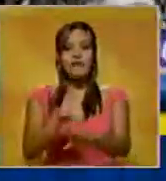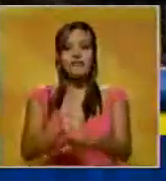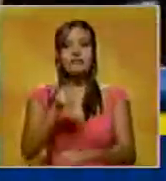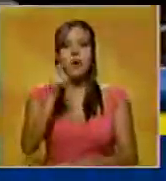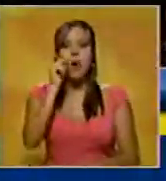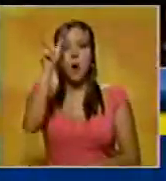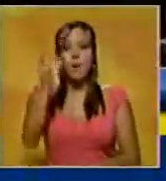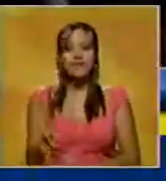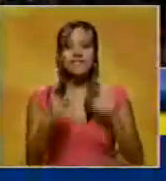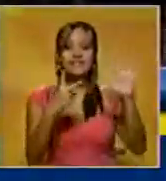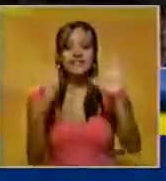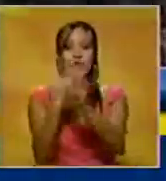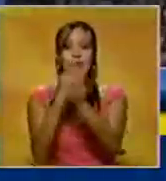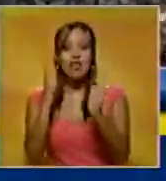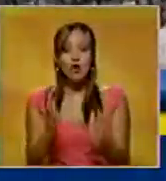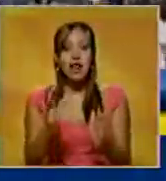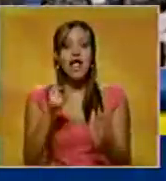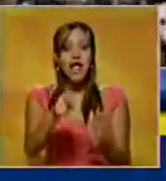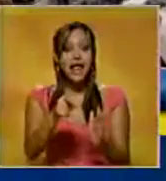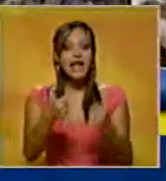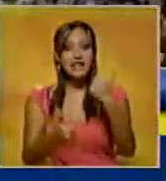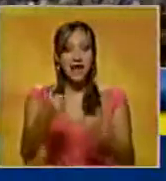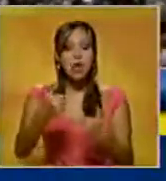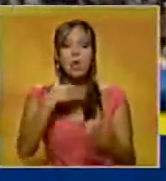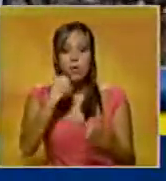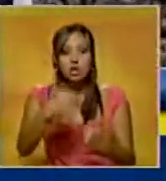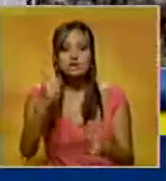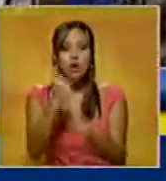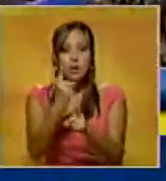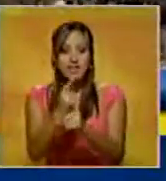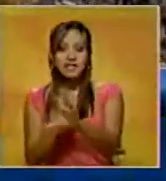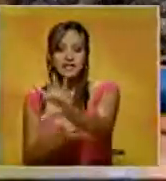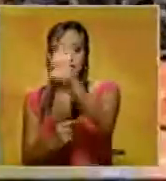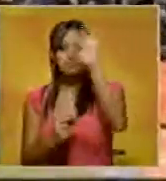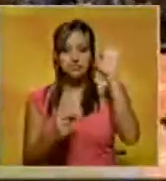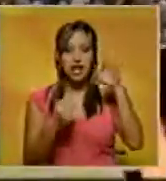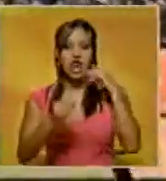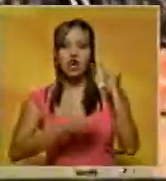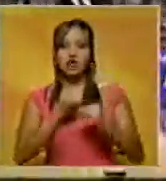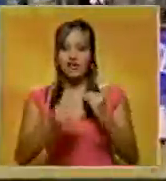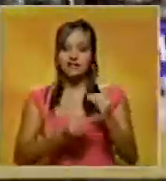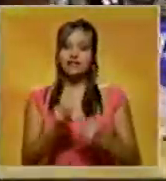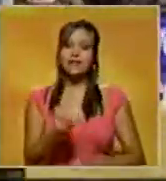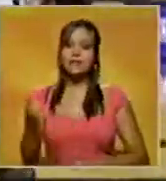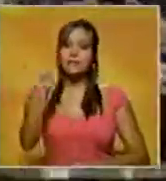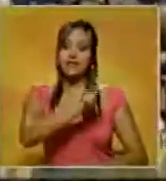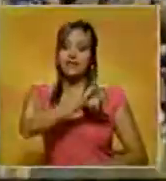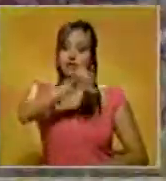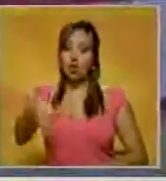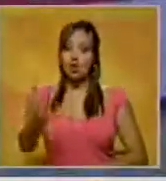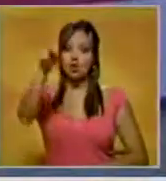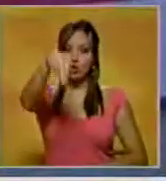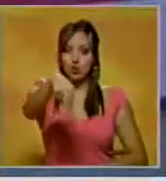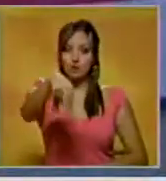los 77 jugadores candidatos al próximo draft de la NBA, que se realizará en el mes de junio.